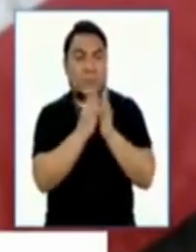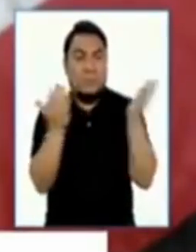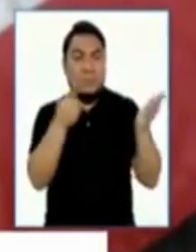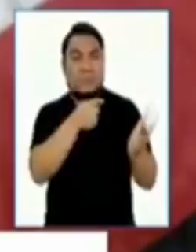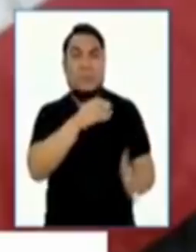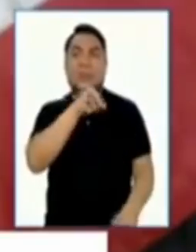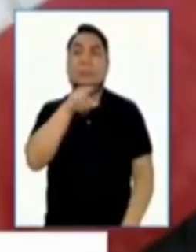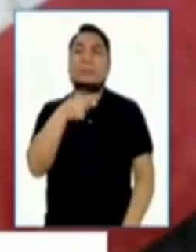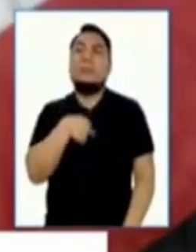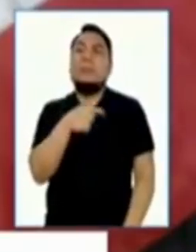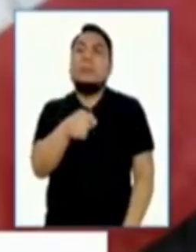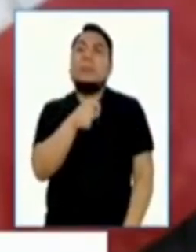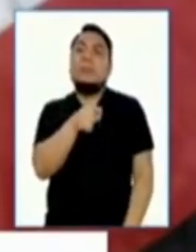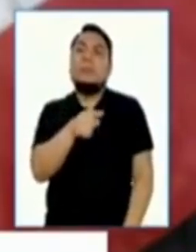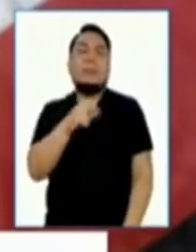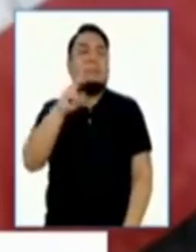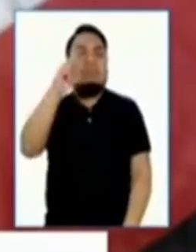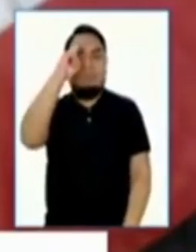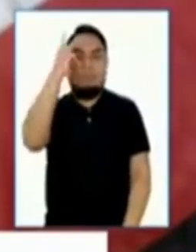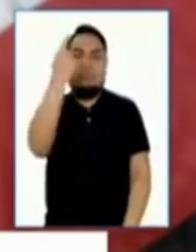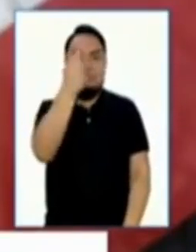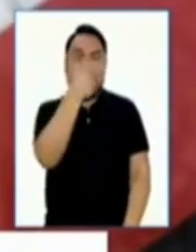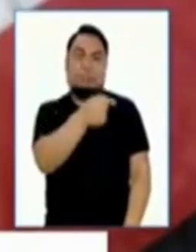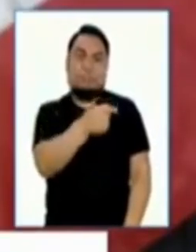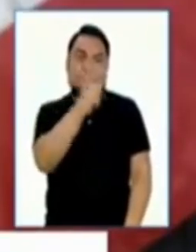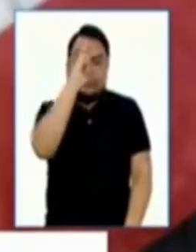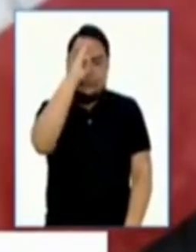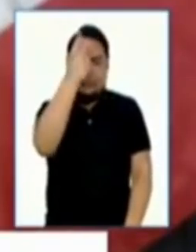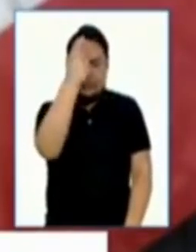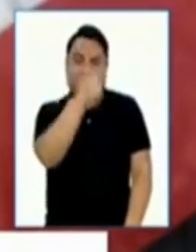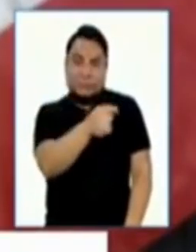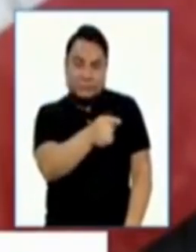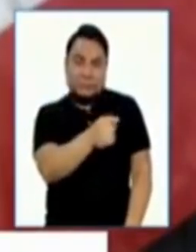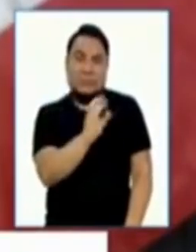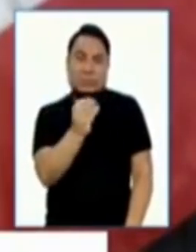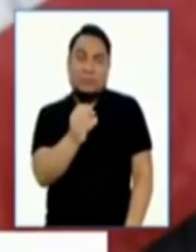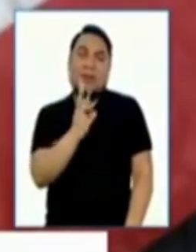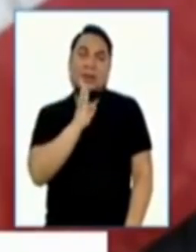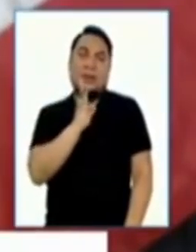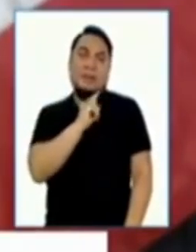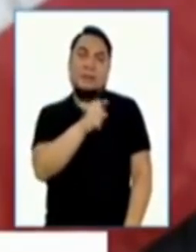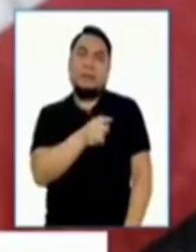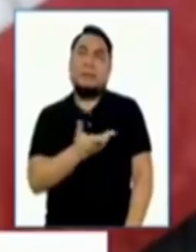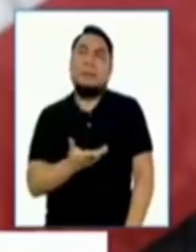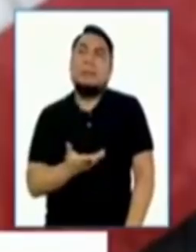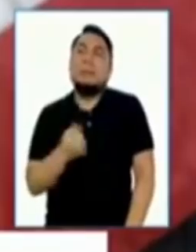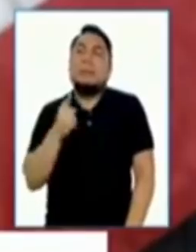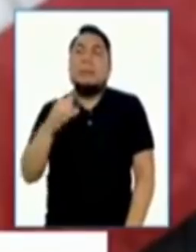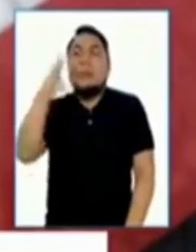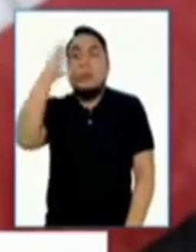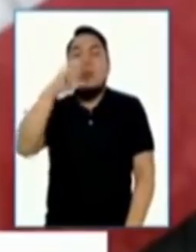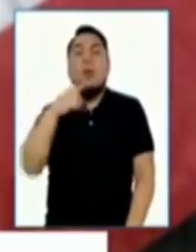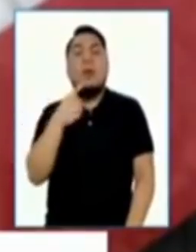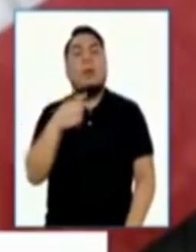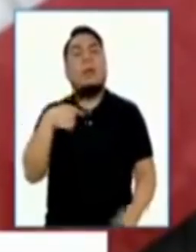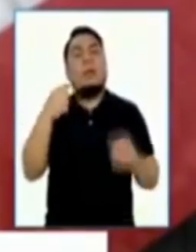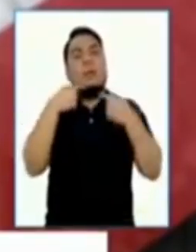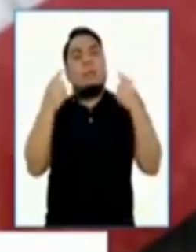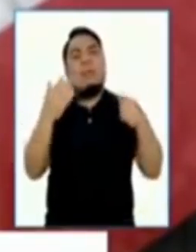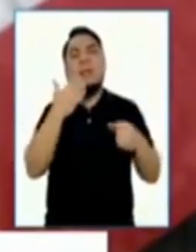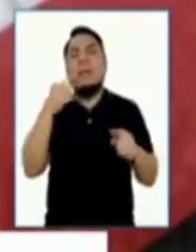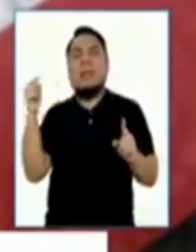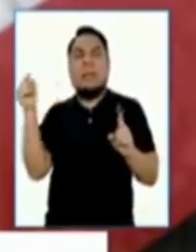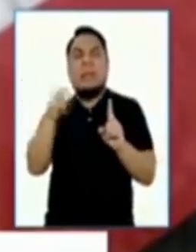dio algunas declaraciones sobre este nuevo bono familiar universal lo que dijo es que la